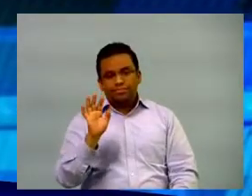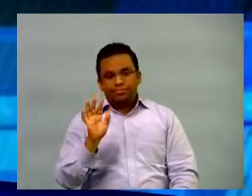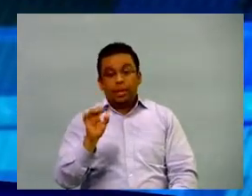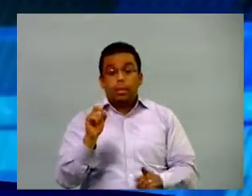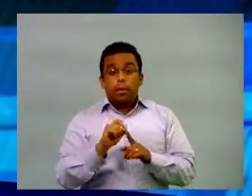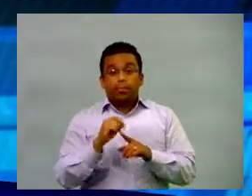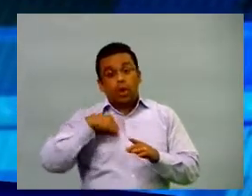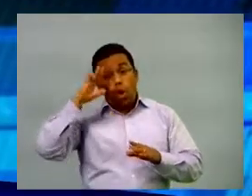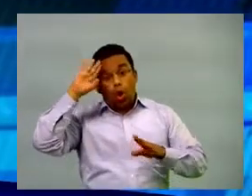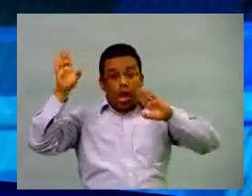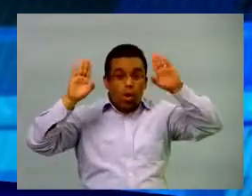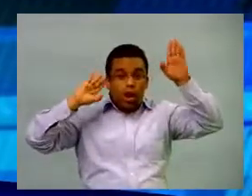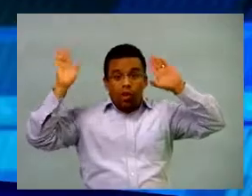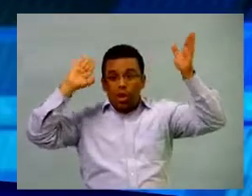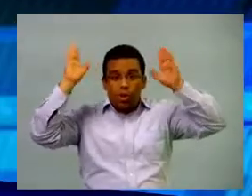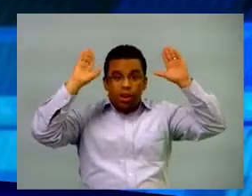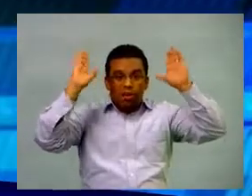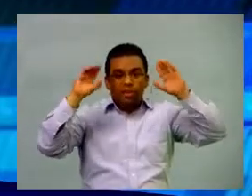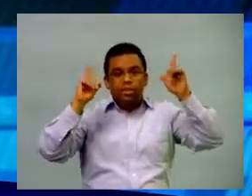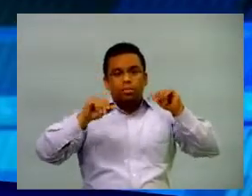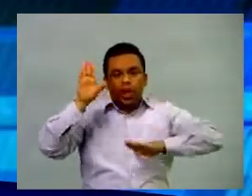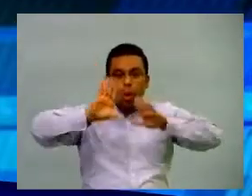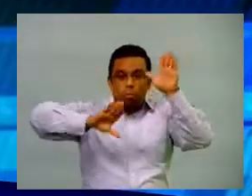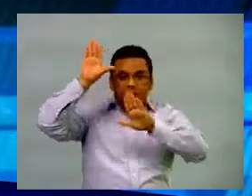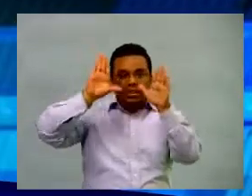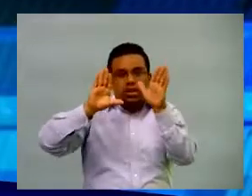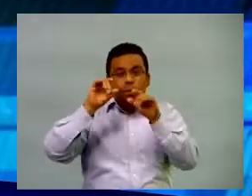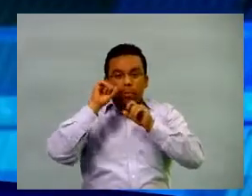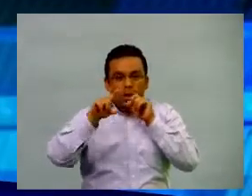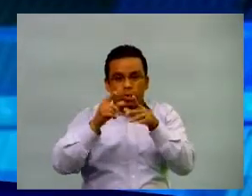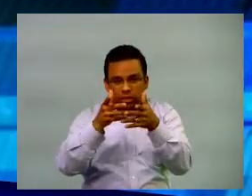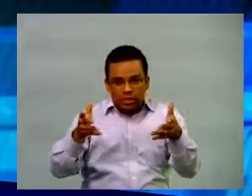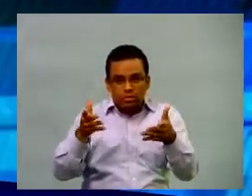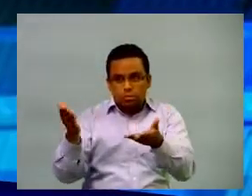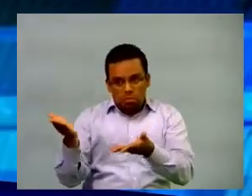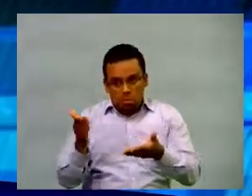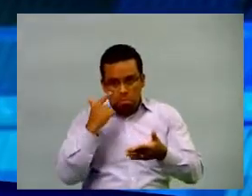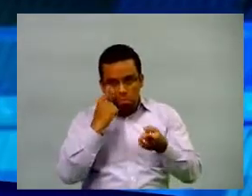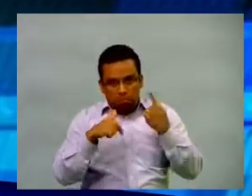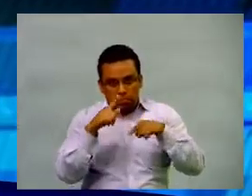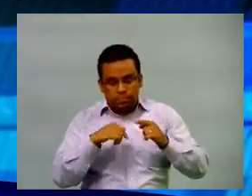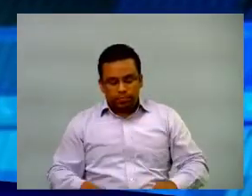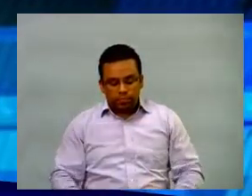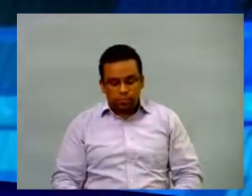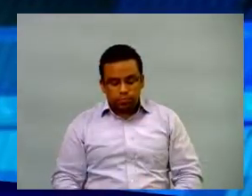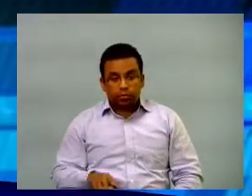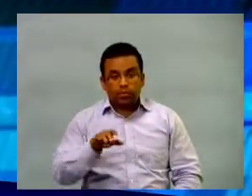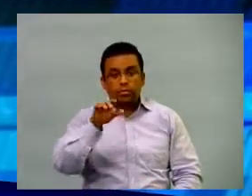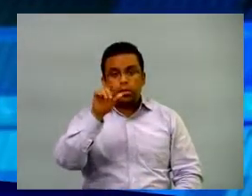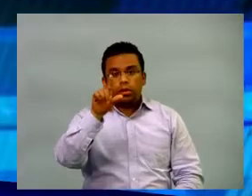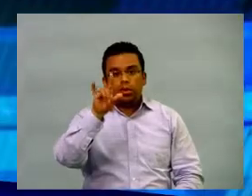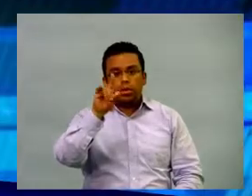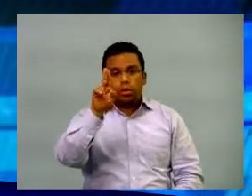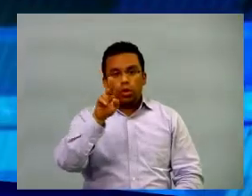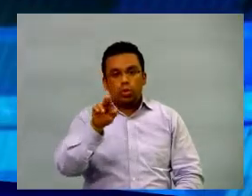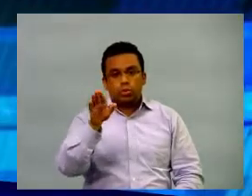algunos saludos, algunos comentarios y preguntas. Bien, por ejemplo, Luz Elena Ocampo,